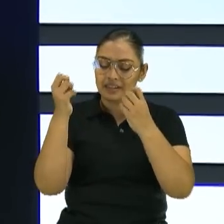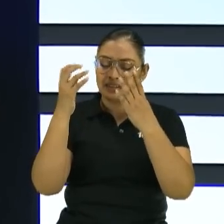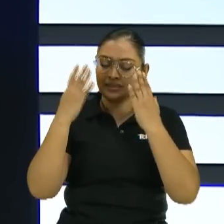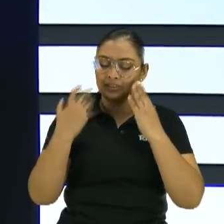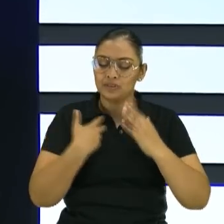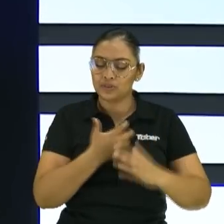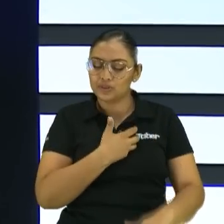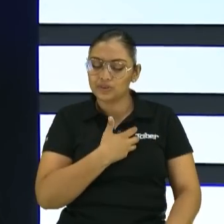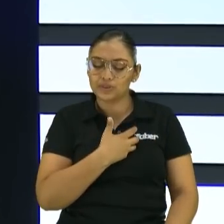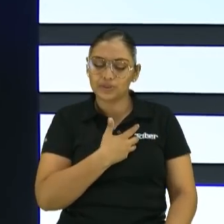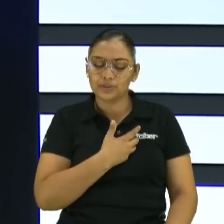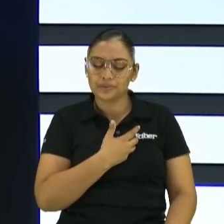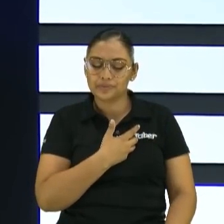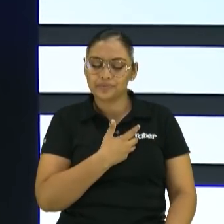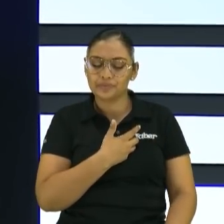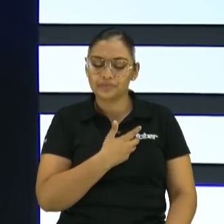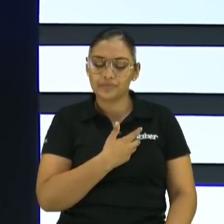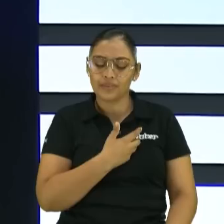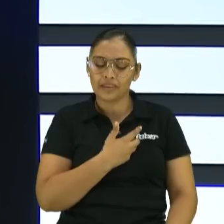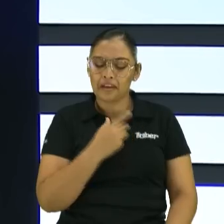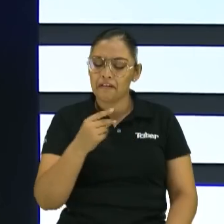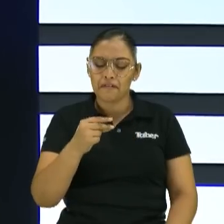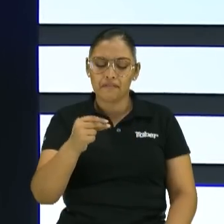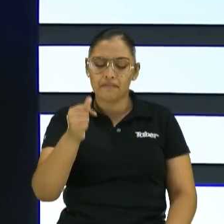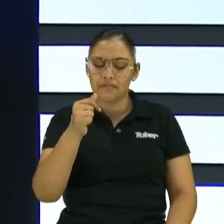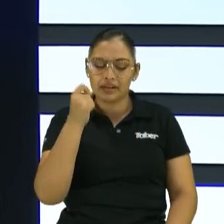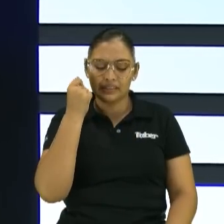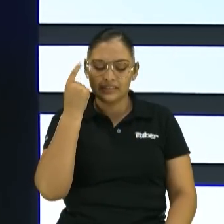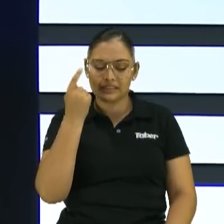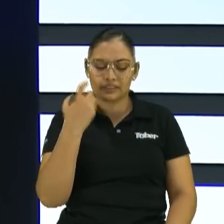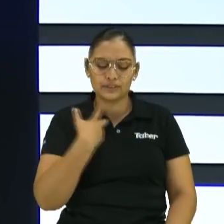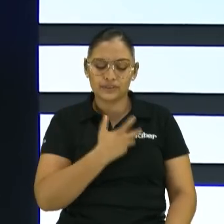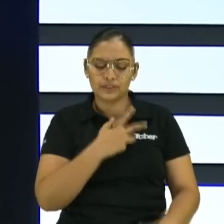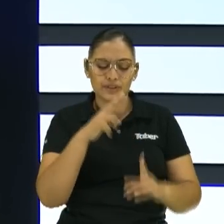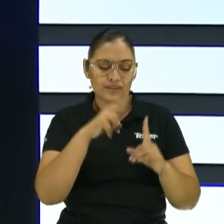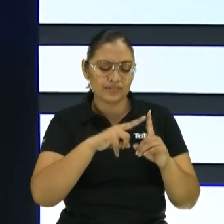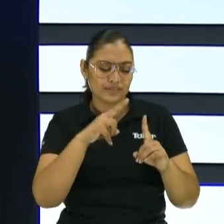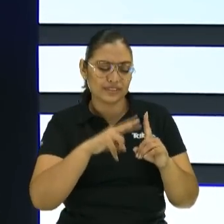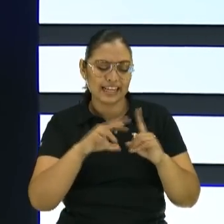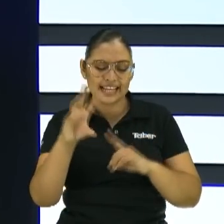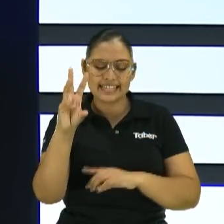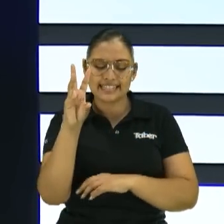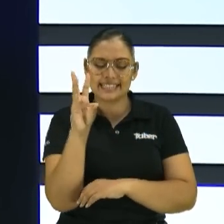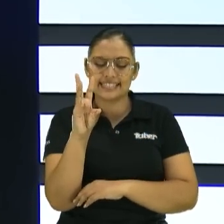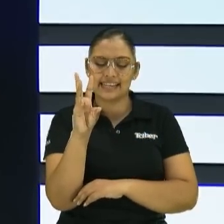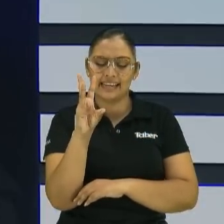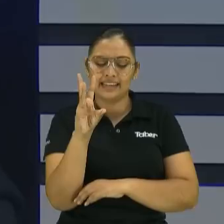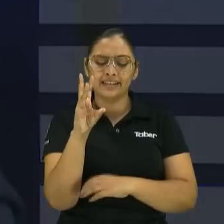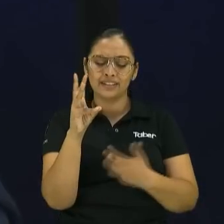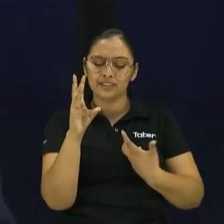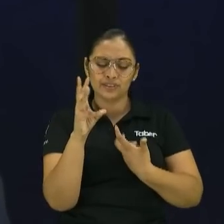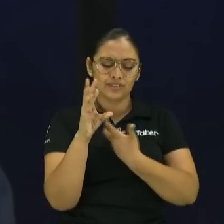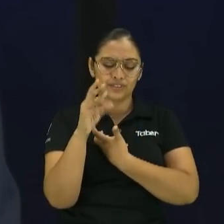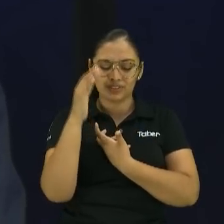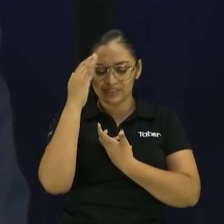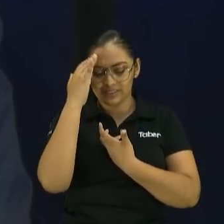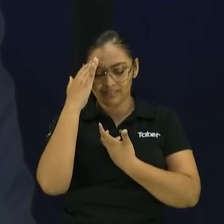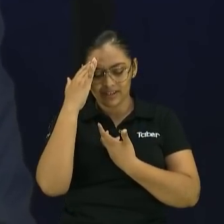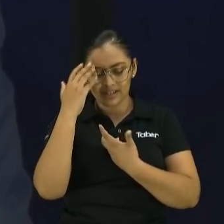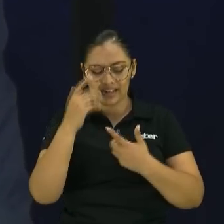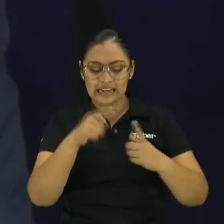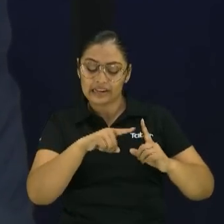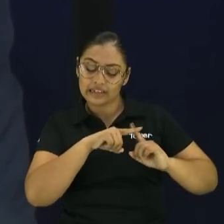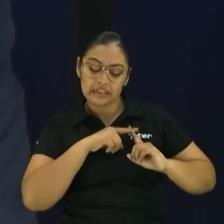fácil entonces damos cuenta señor que con estas seis cualidades o características podemos saber si somos fríos